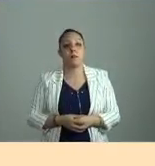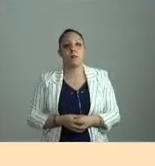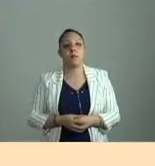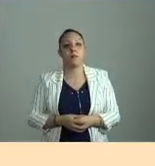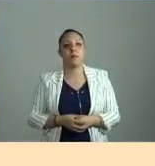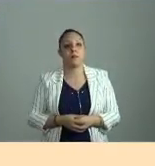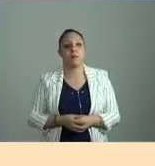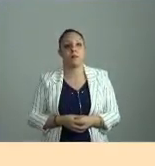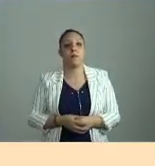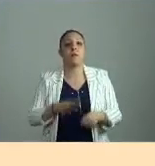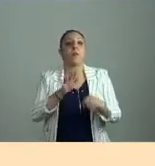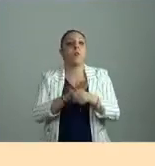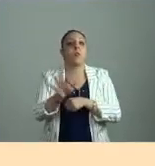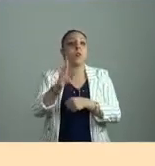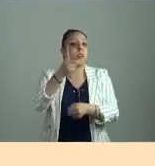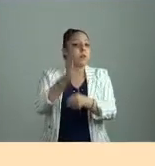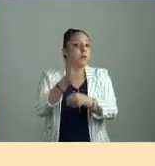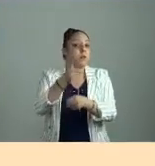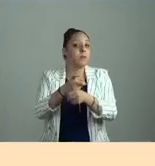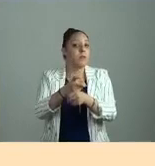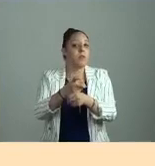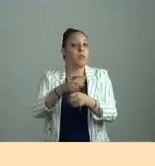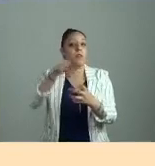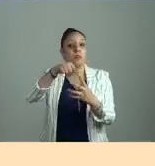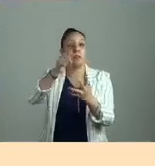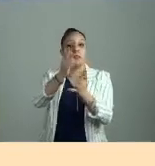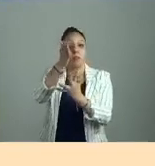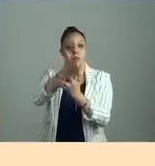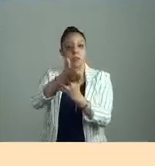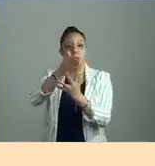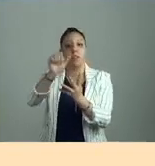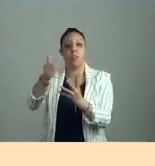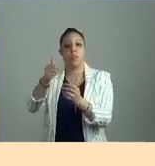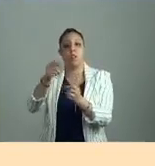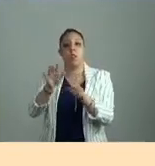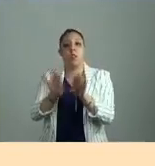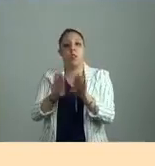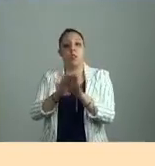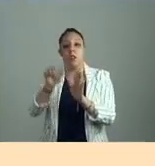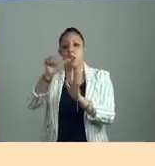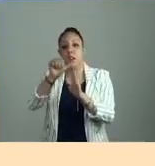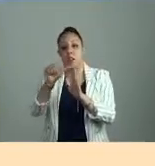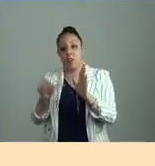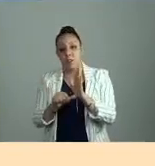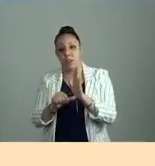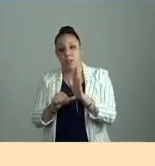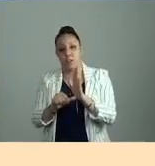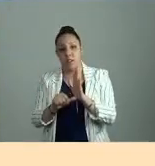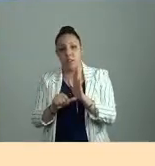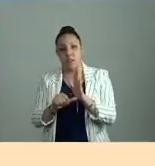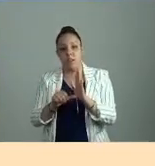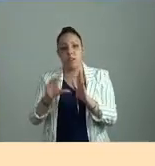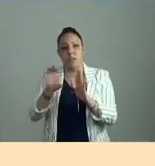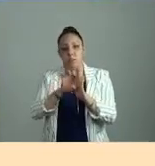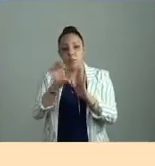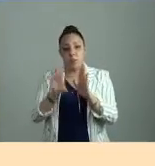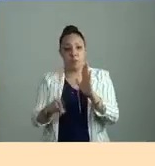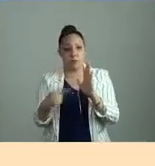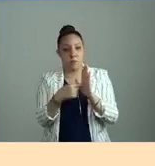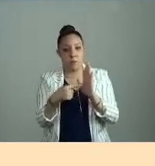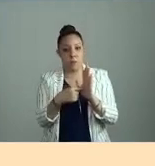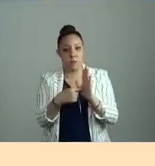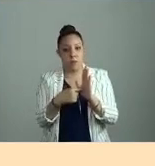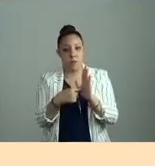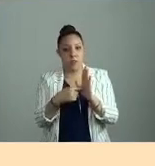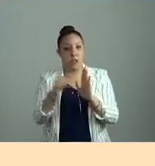parte del libro 'la artículos por ejemplo que mira las consecuencias